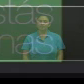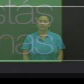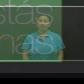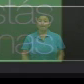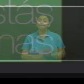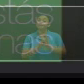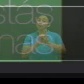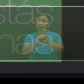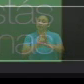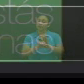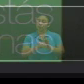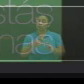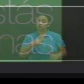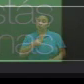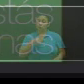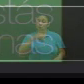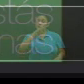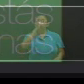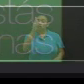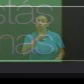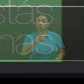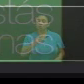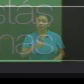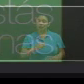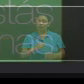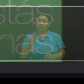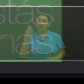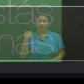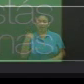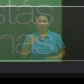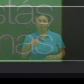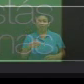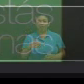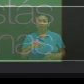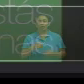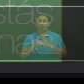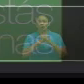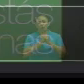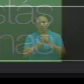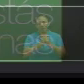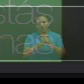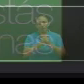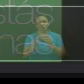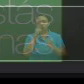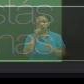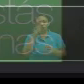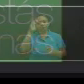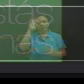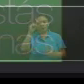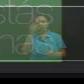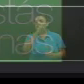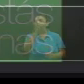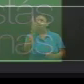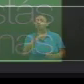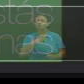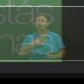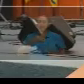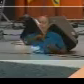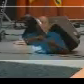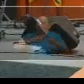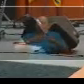Por ejemplo, yo nunca he orado: Señor, gracias porque no me duele la cabeza. Cuando me duele la